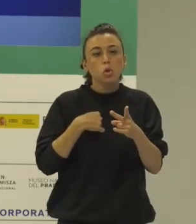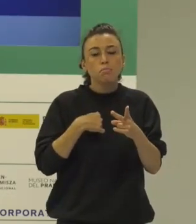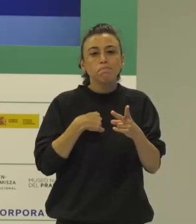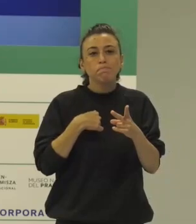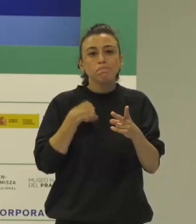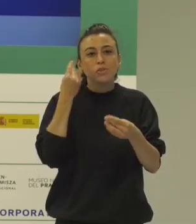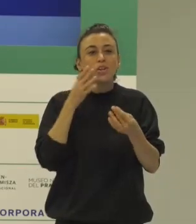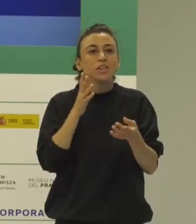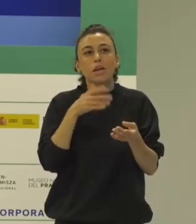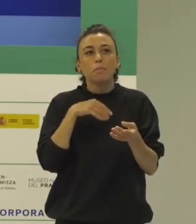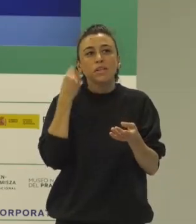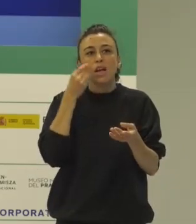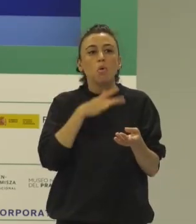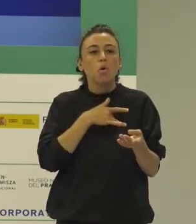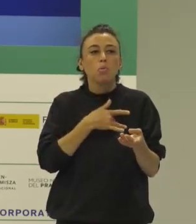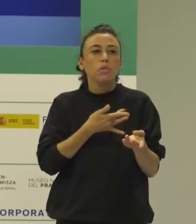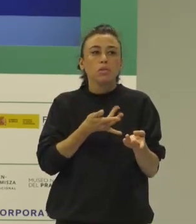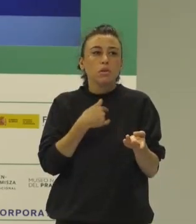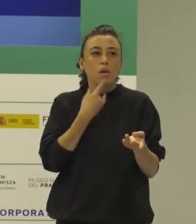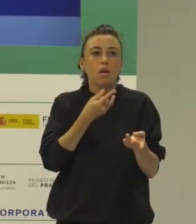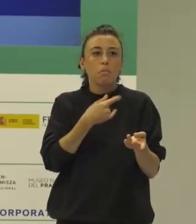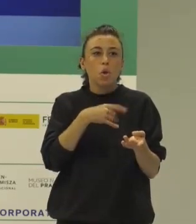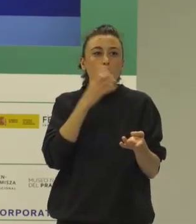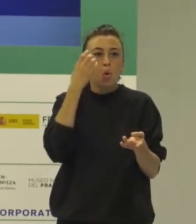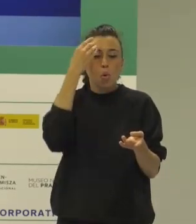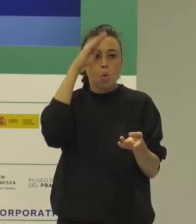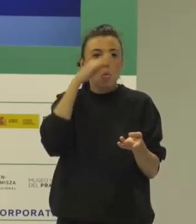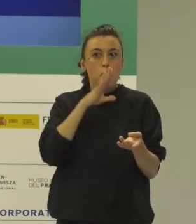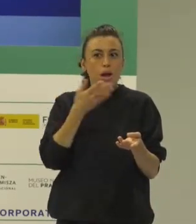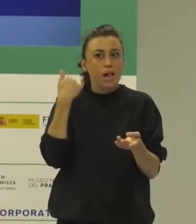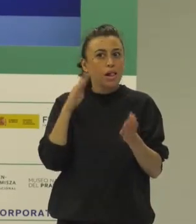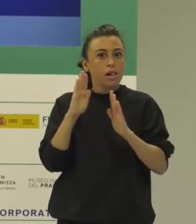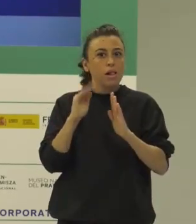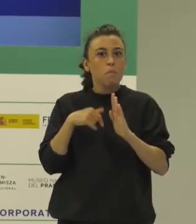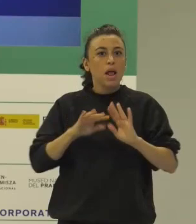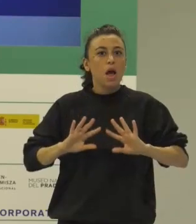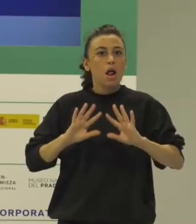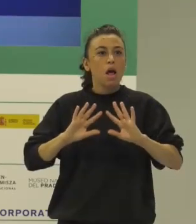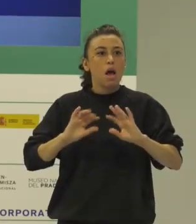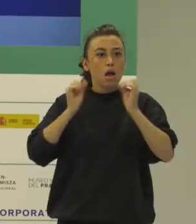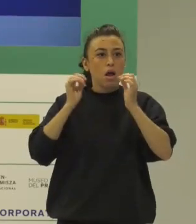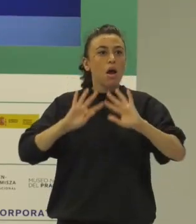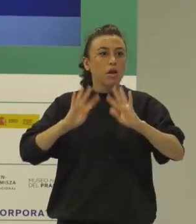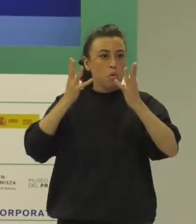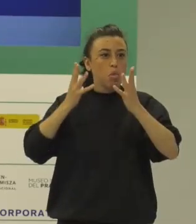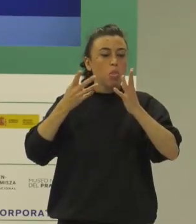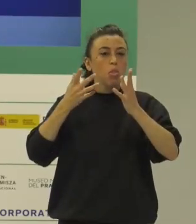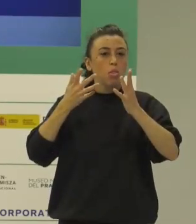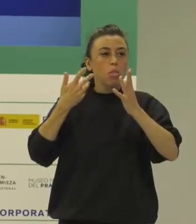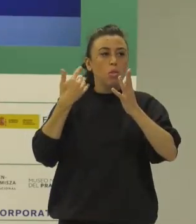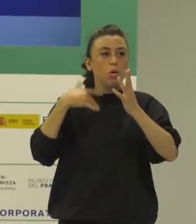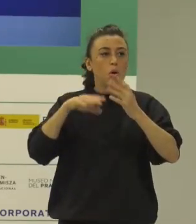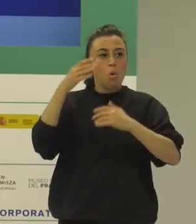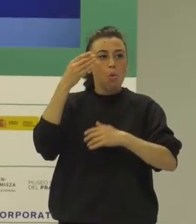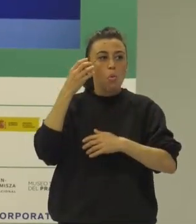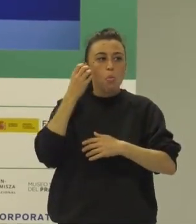ese romanticismo por Cuba, ¿no? Porque Cuba, un momento, la Revolución Cubana, bueno, cuando uno va a analizar el siglo XX, no se puede dejar